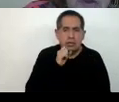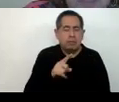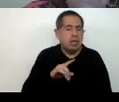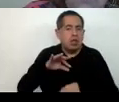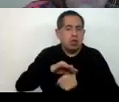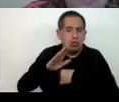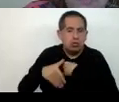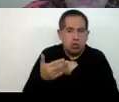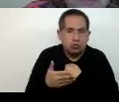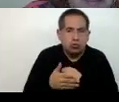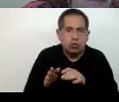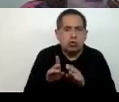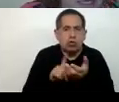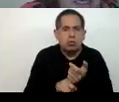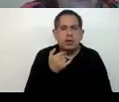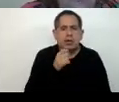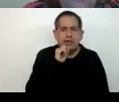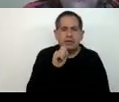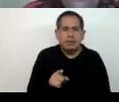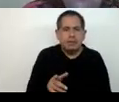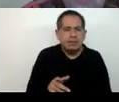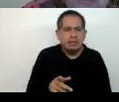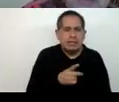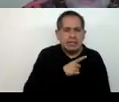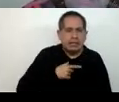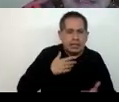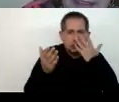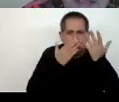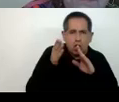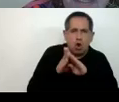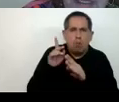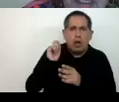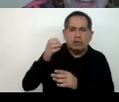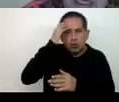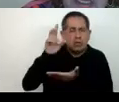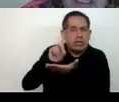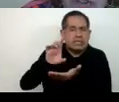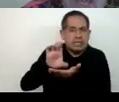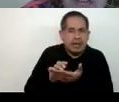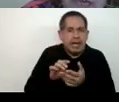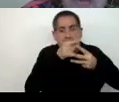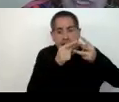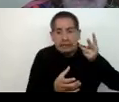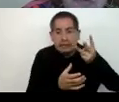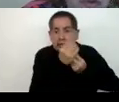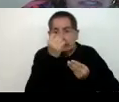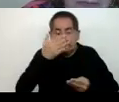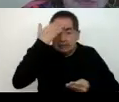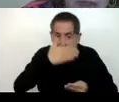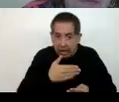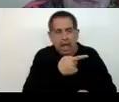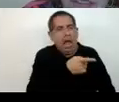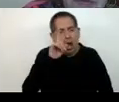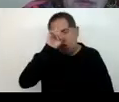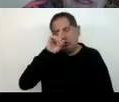ginecológica, por ejemplo, y que también tengan formación en discapacidad para que la orientación sea mucho más